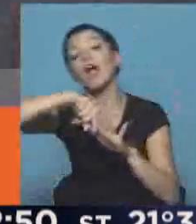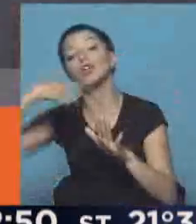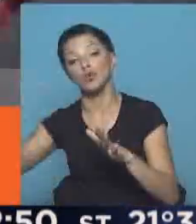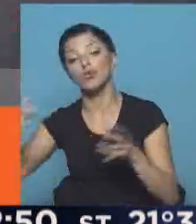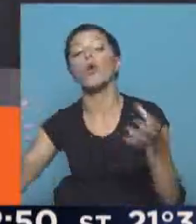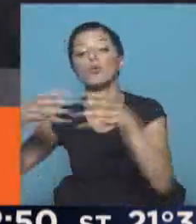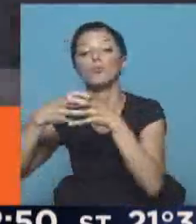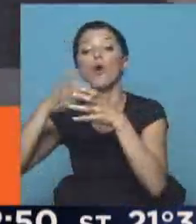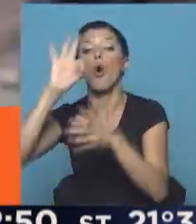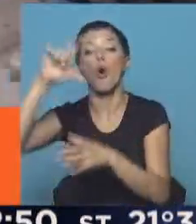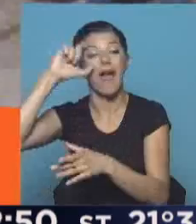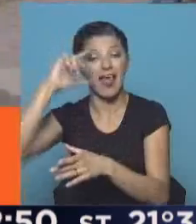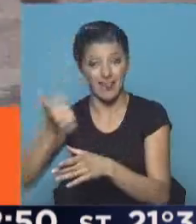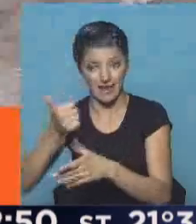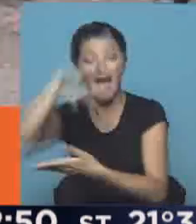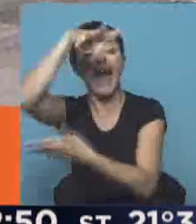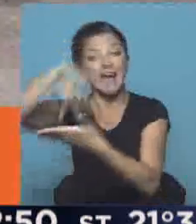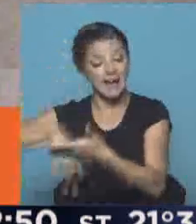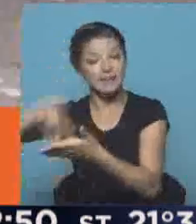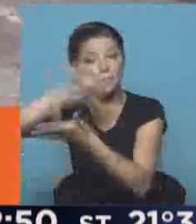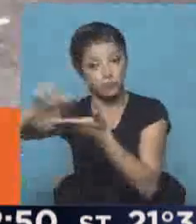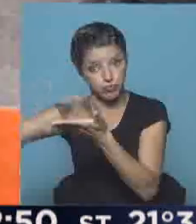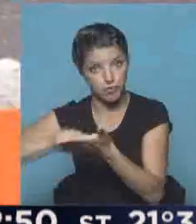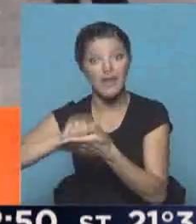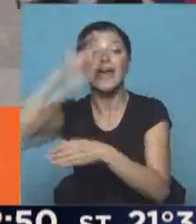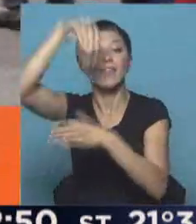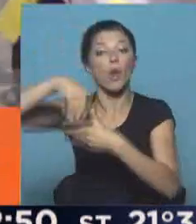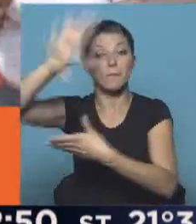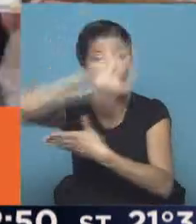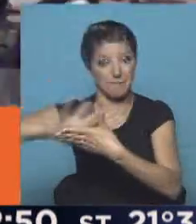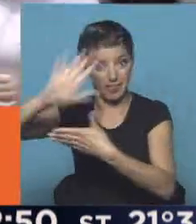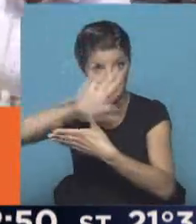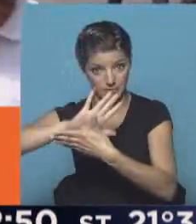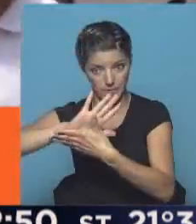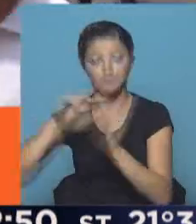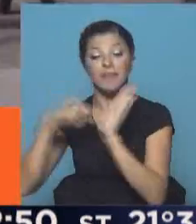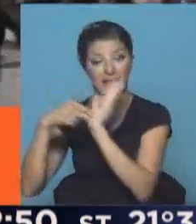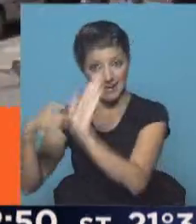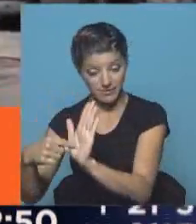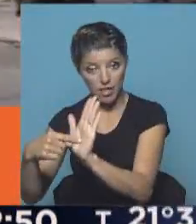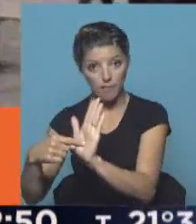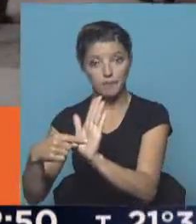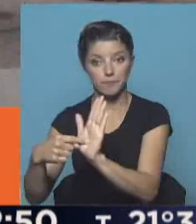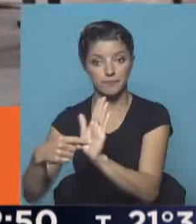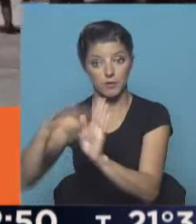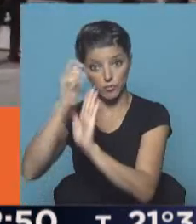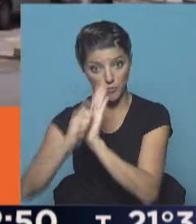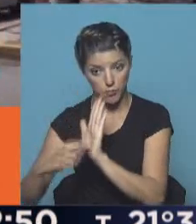Americanos, la Carta Democrática Interamericana. La Carta Democrática Interamericana ha sido